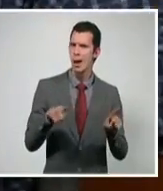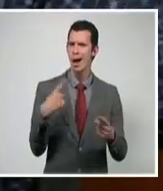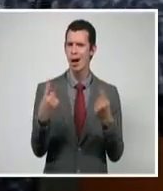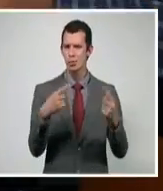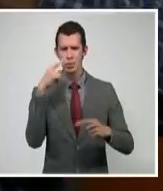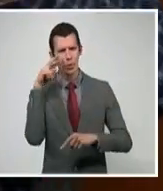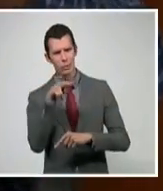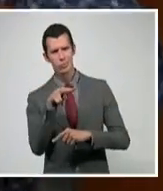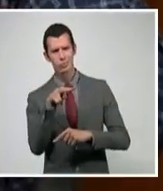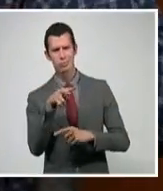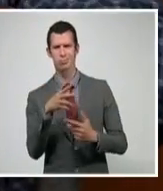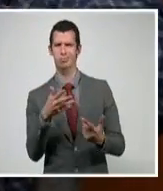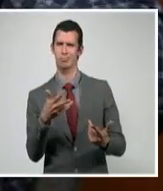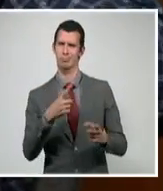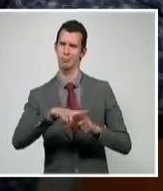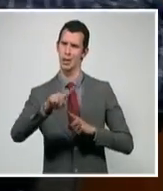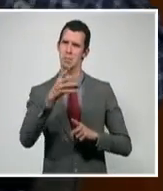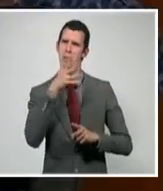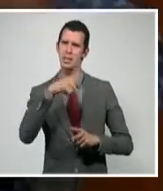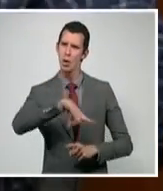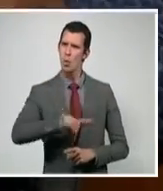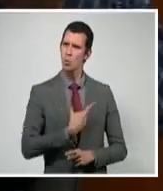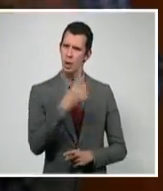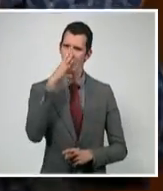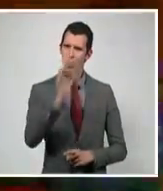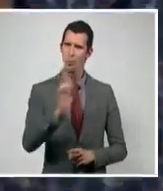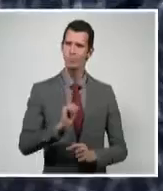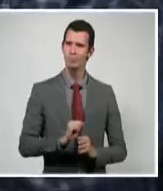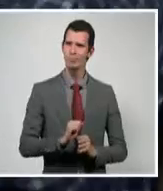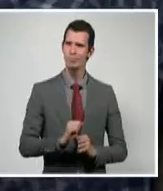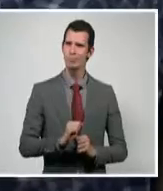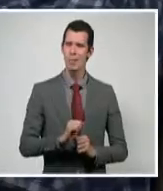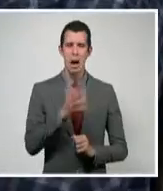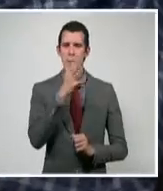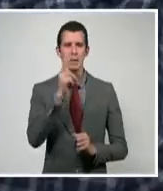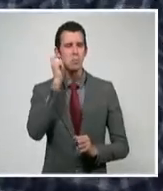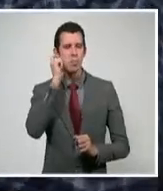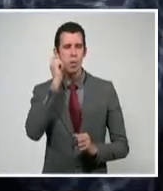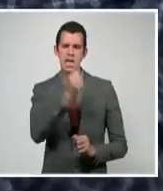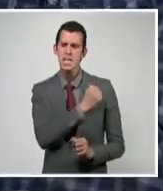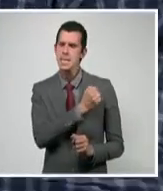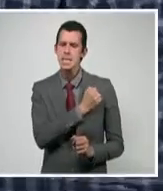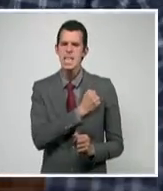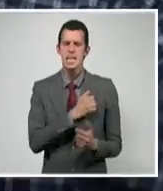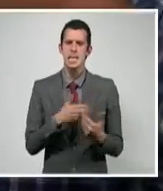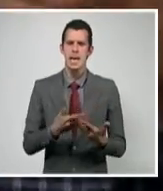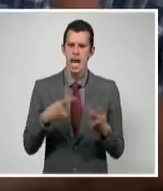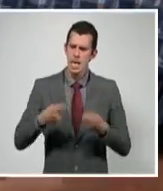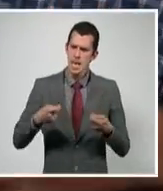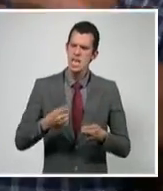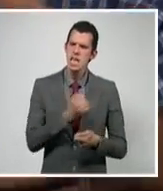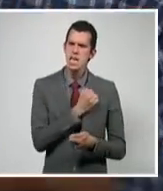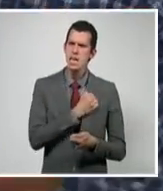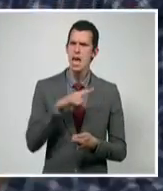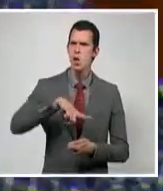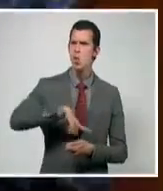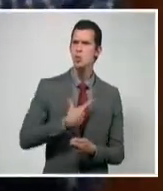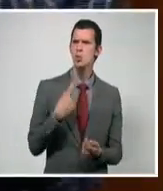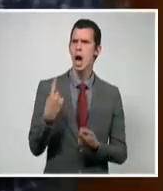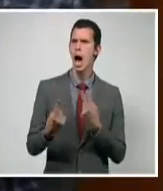que Tania realiza parece menos ligada a una acción artística performática y más